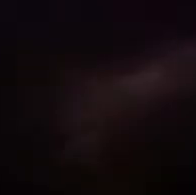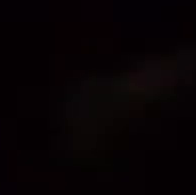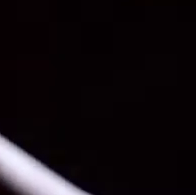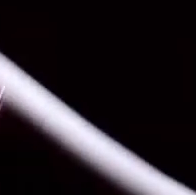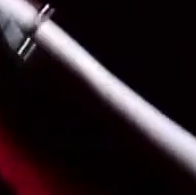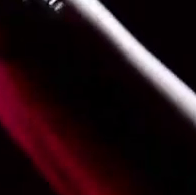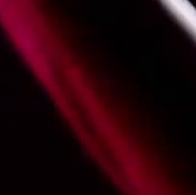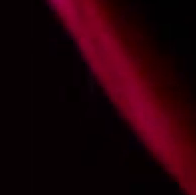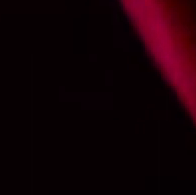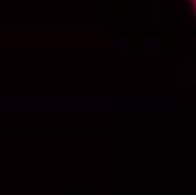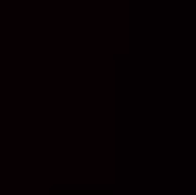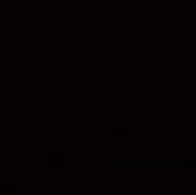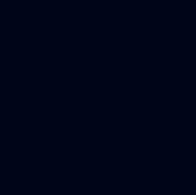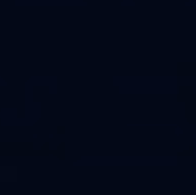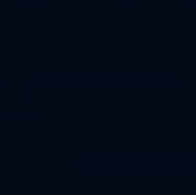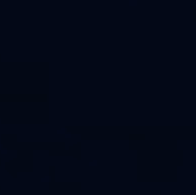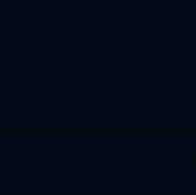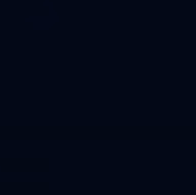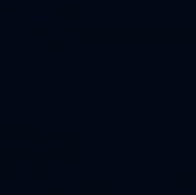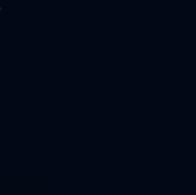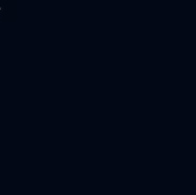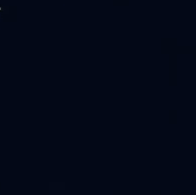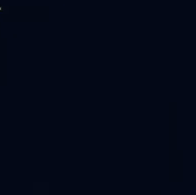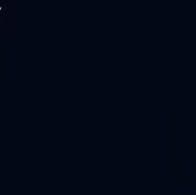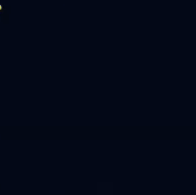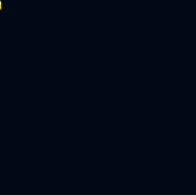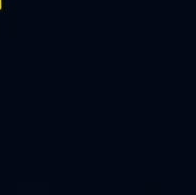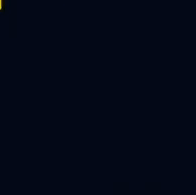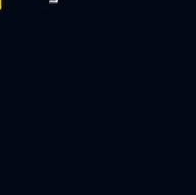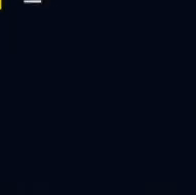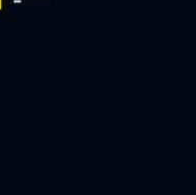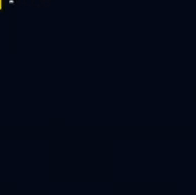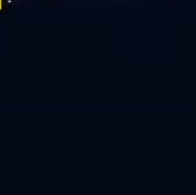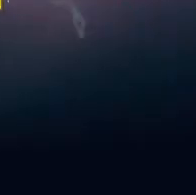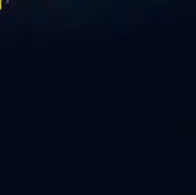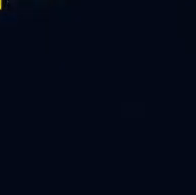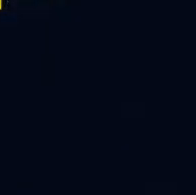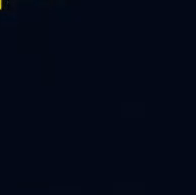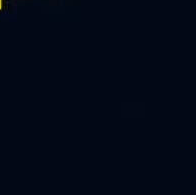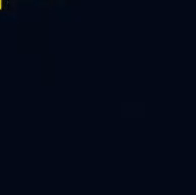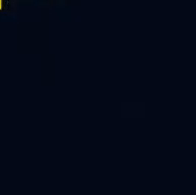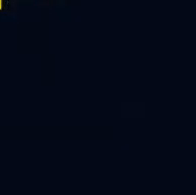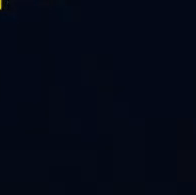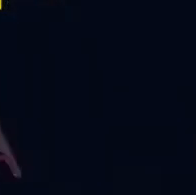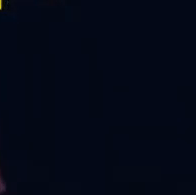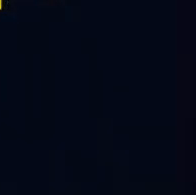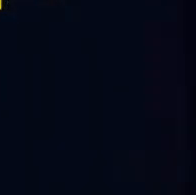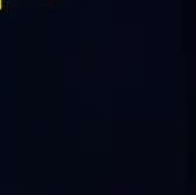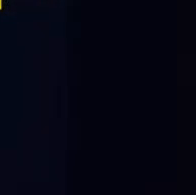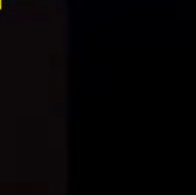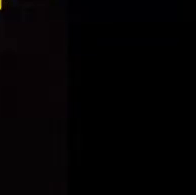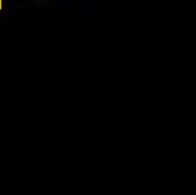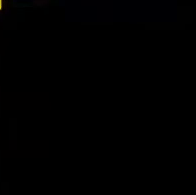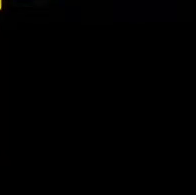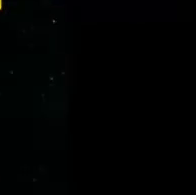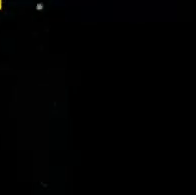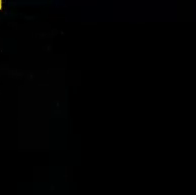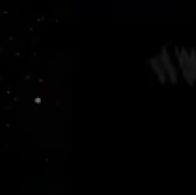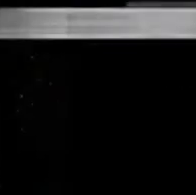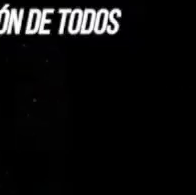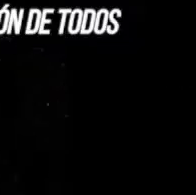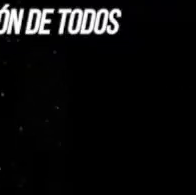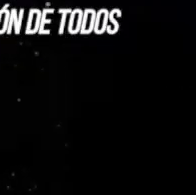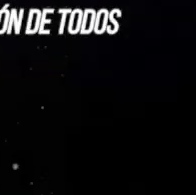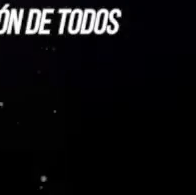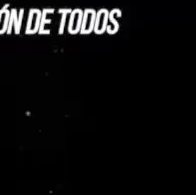vida, juntas somos invencibles. Entre ellas. Lunes, 9 de la noche por la